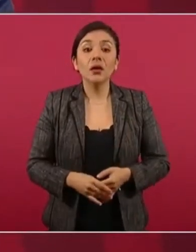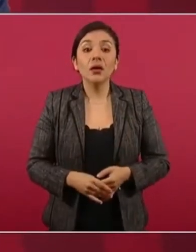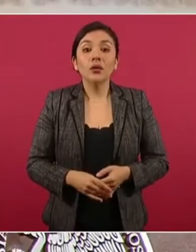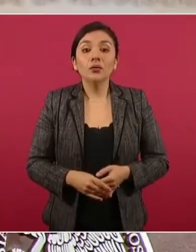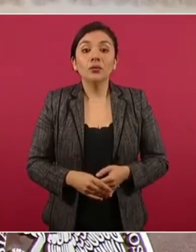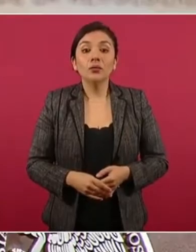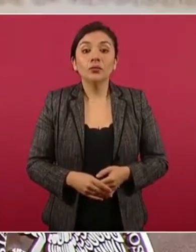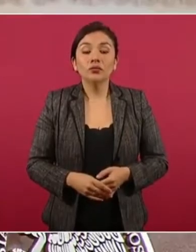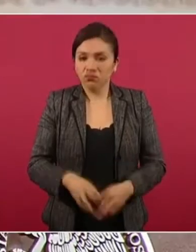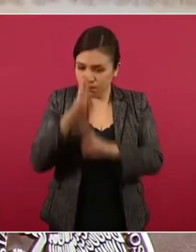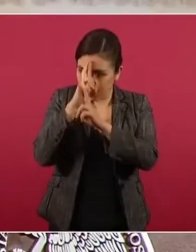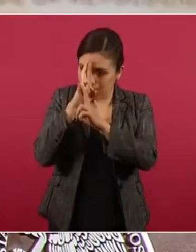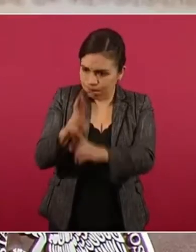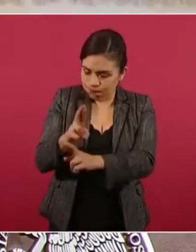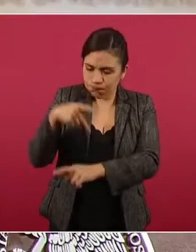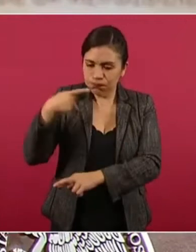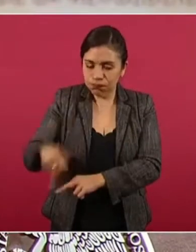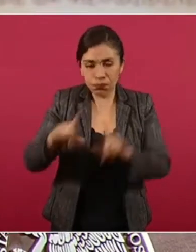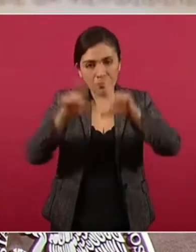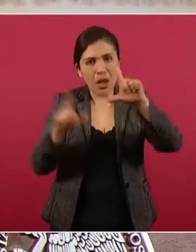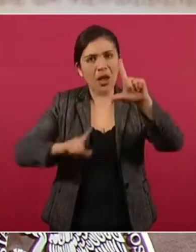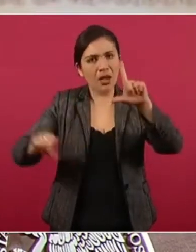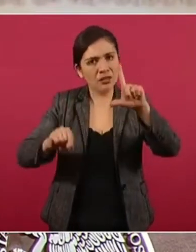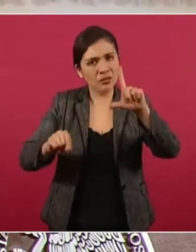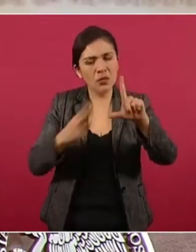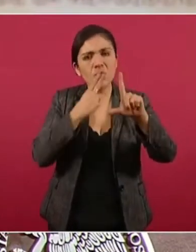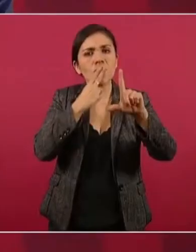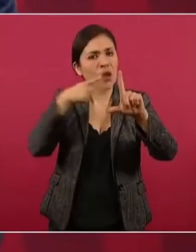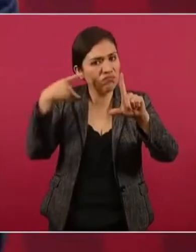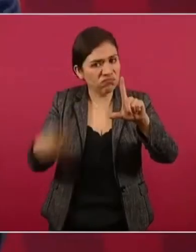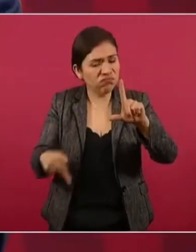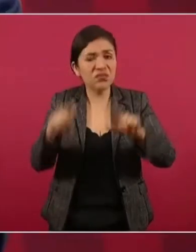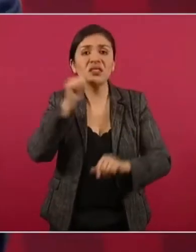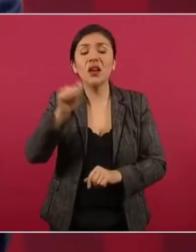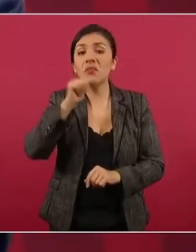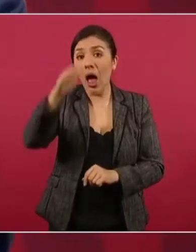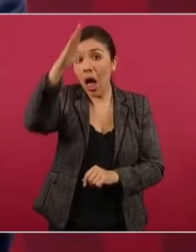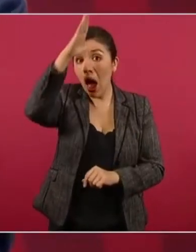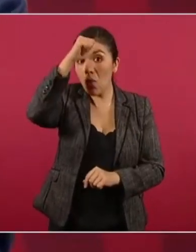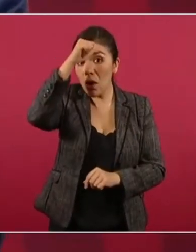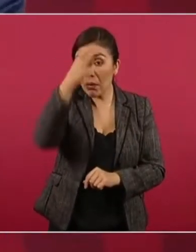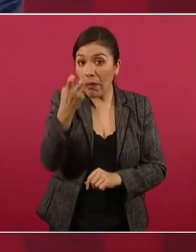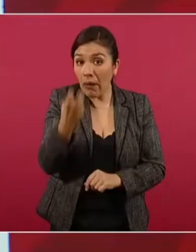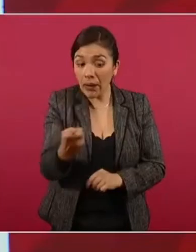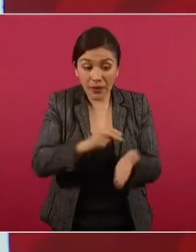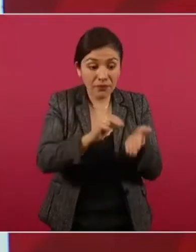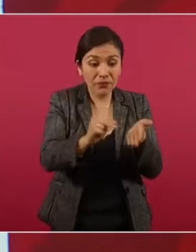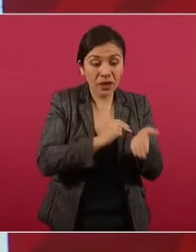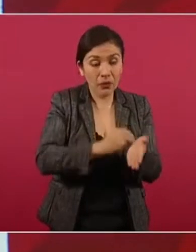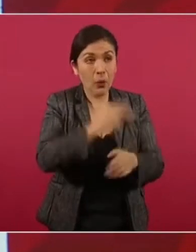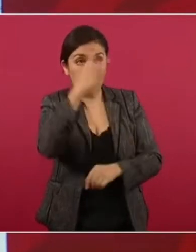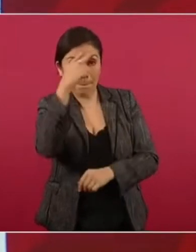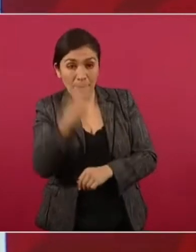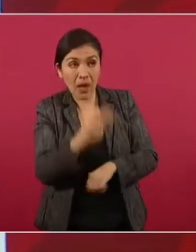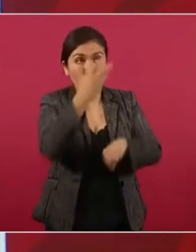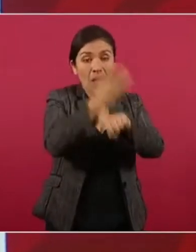su respeto a nuestra soberanía y siempre habla de que el trato entre México y Estados